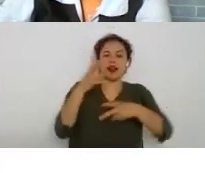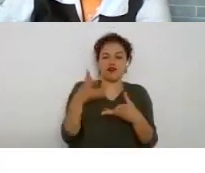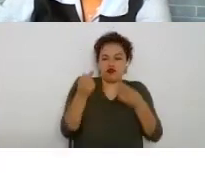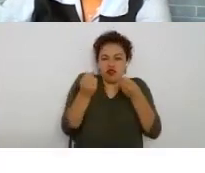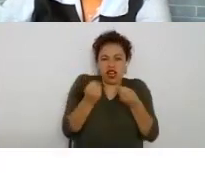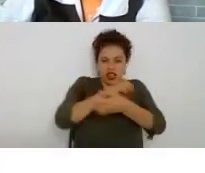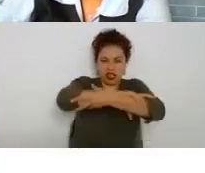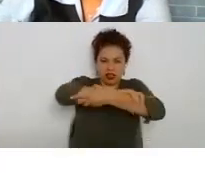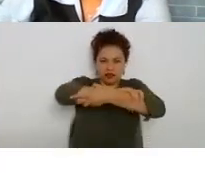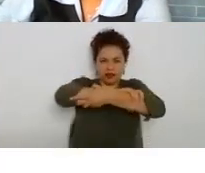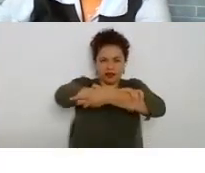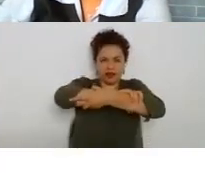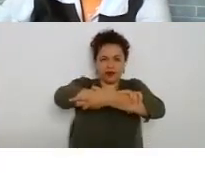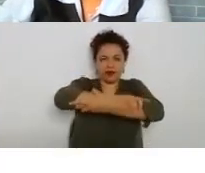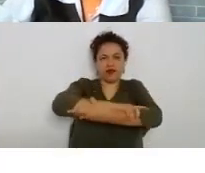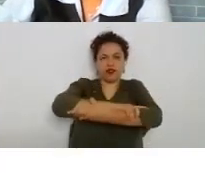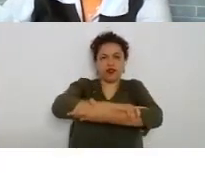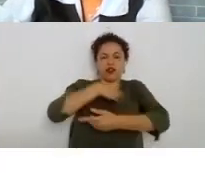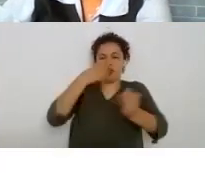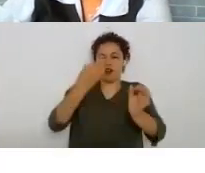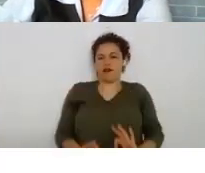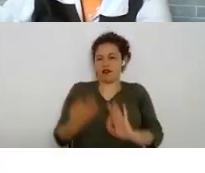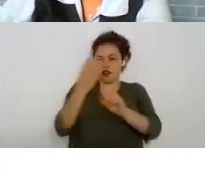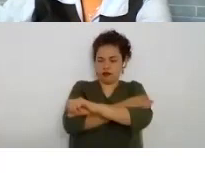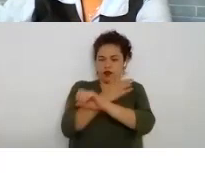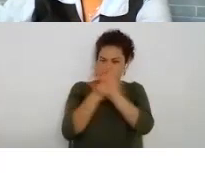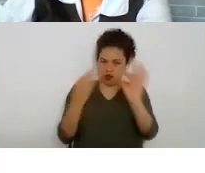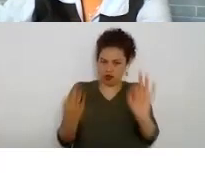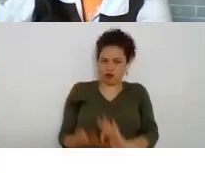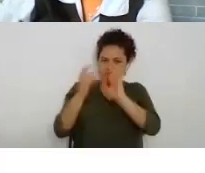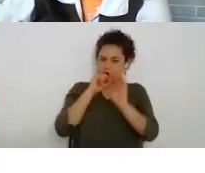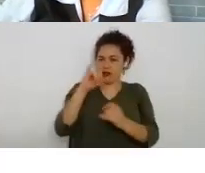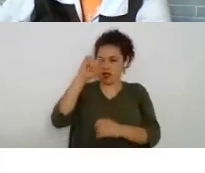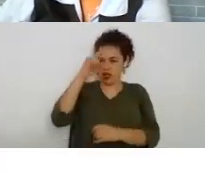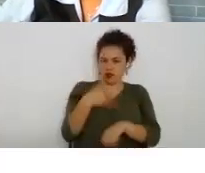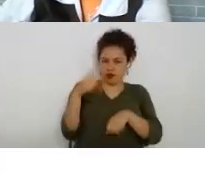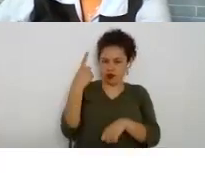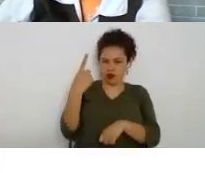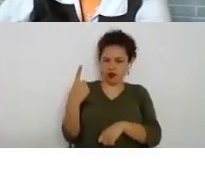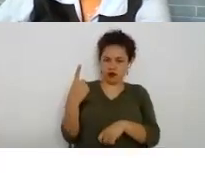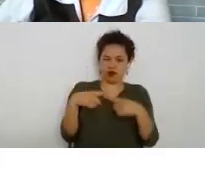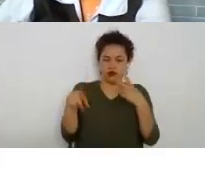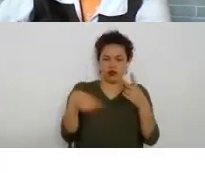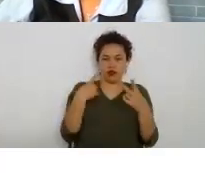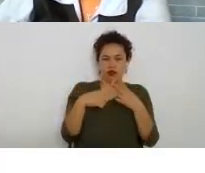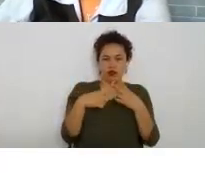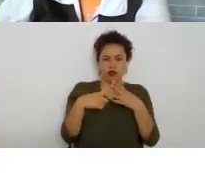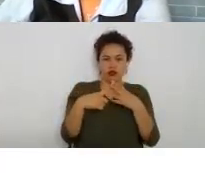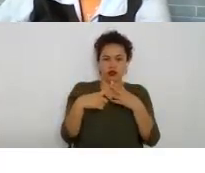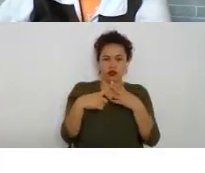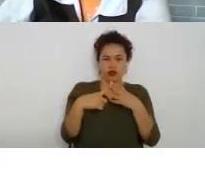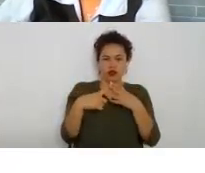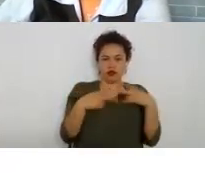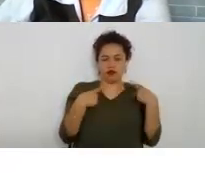acuerdo? Entonces me posiciono de frente con mi compañero, como vemos en el paso 1. En el paso 2, nos acercamos a la